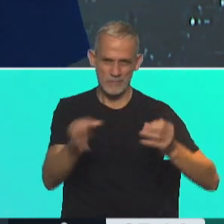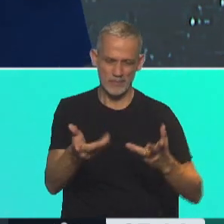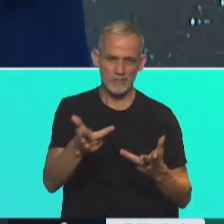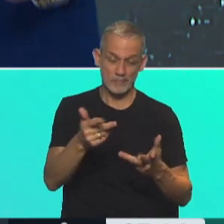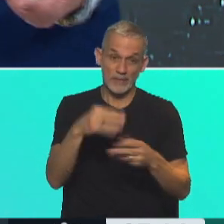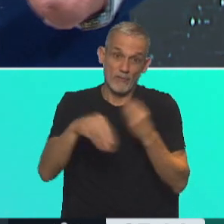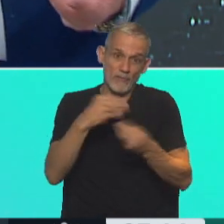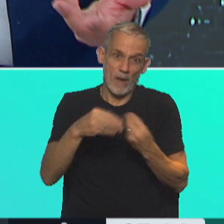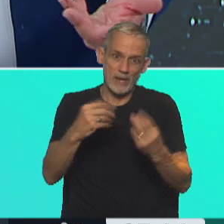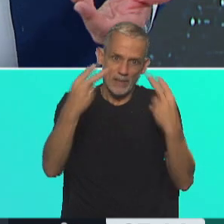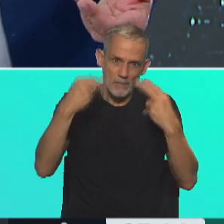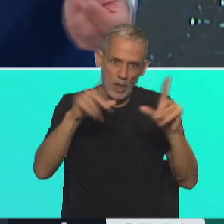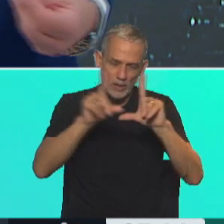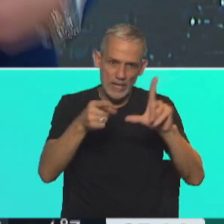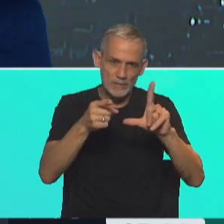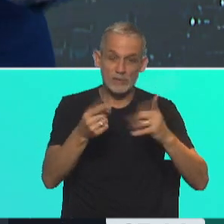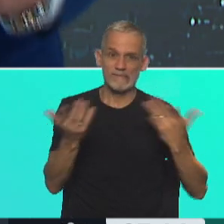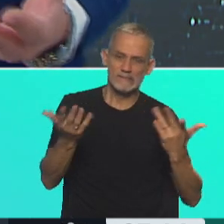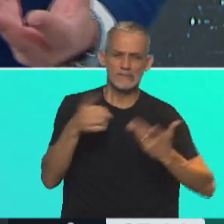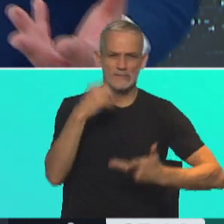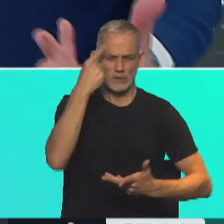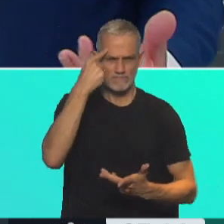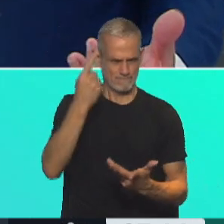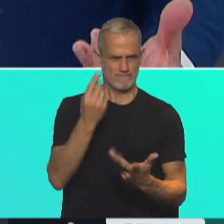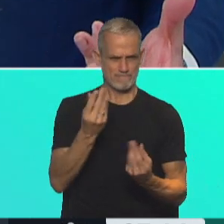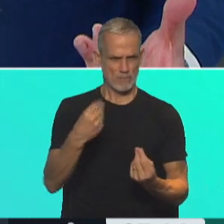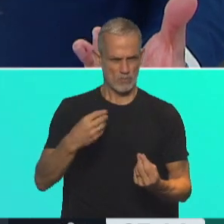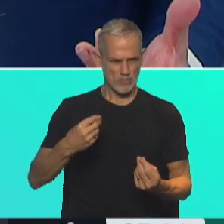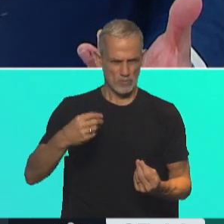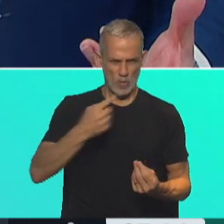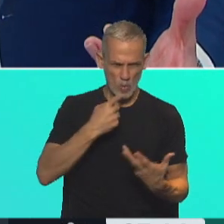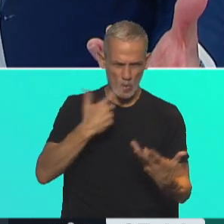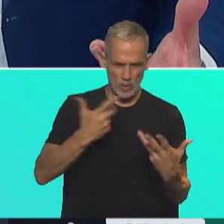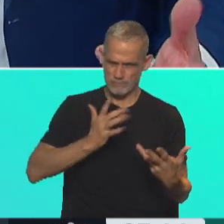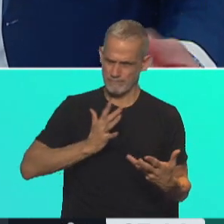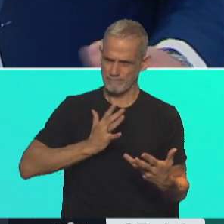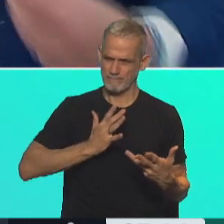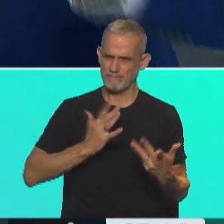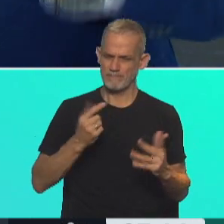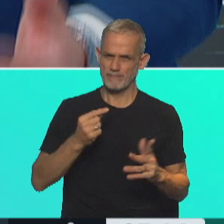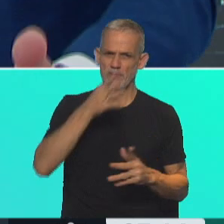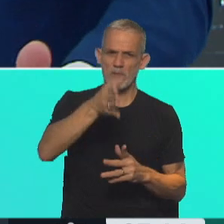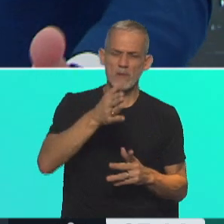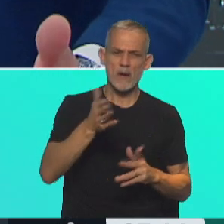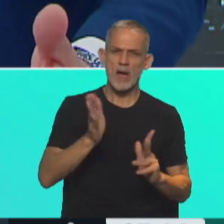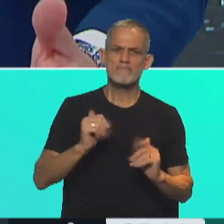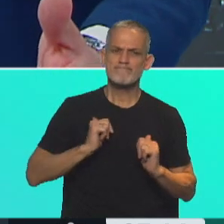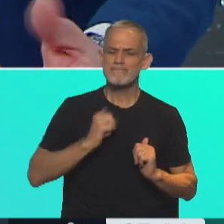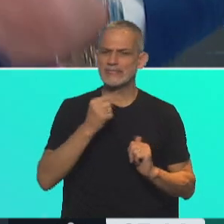y las familias que nos están mirando, quizás se generen cierto susto respecto a la posibilidad de